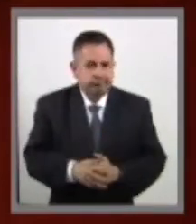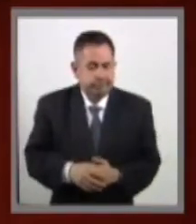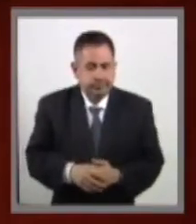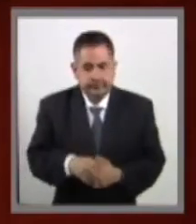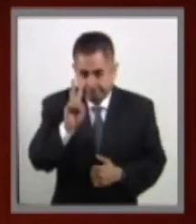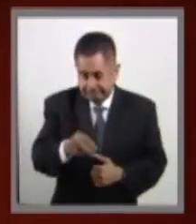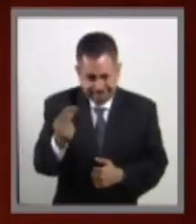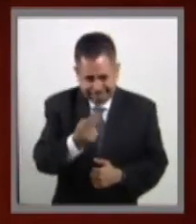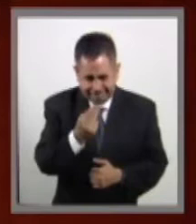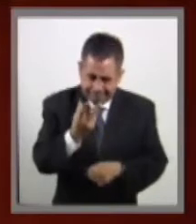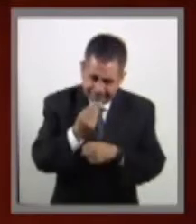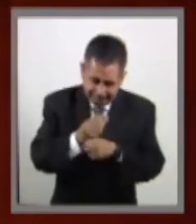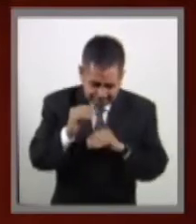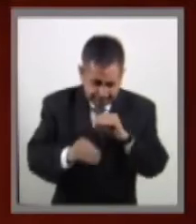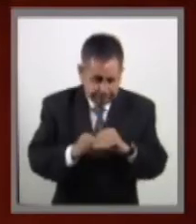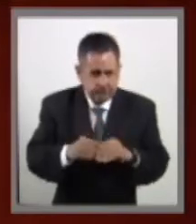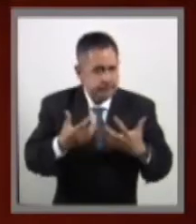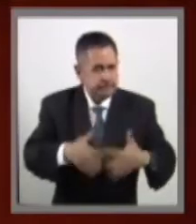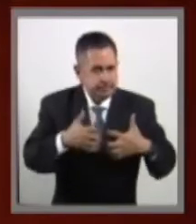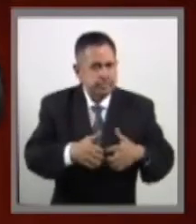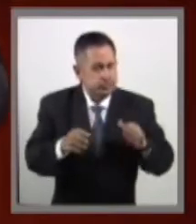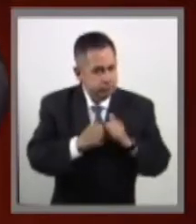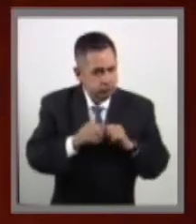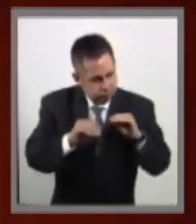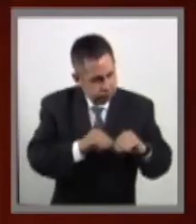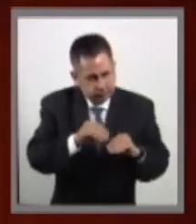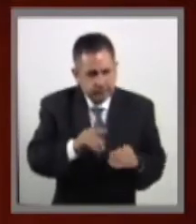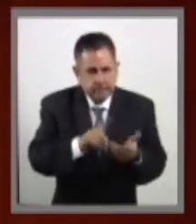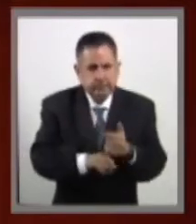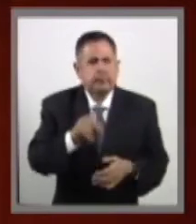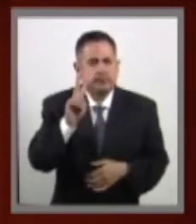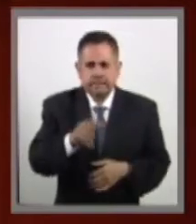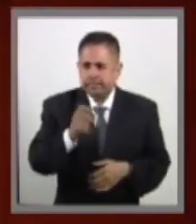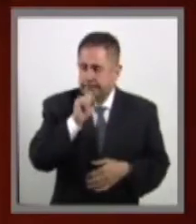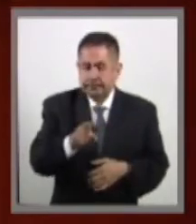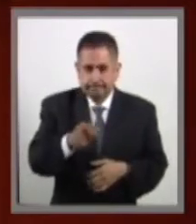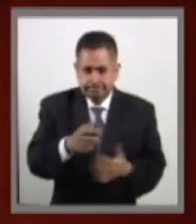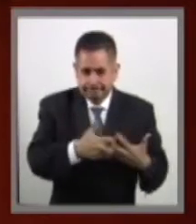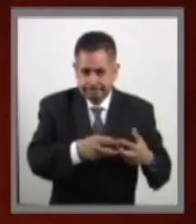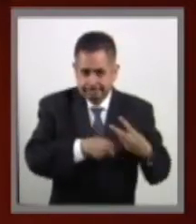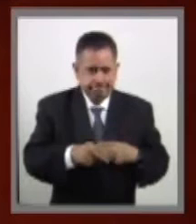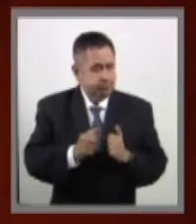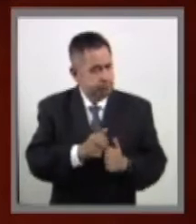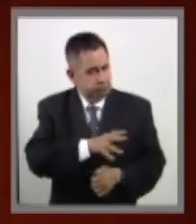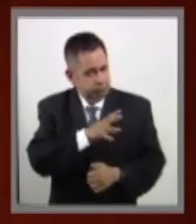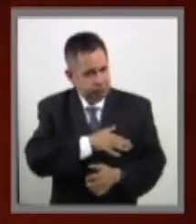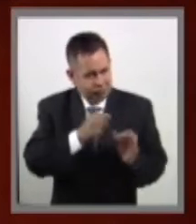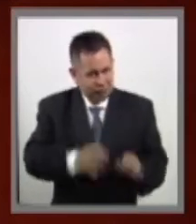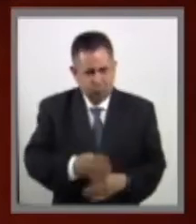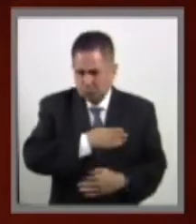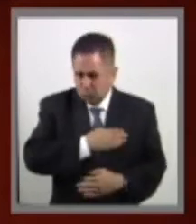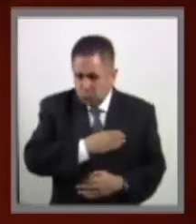vuelto necesario el desarrollo gradual de la producción agrícola y para ello la producción de semillas de calidad es